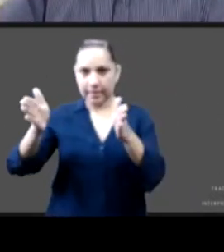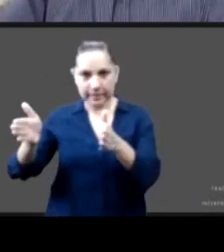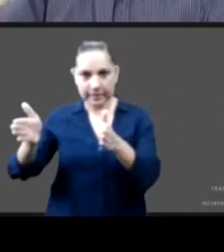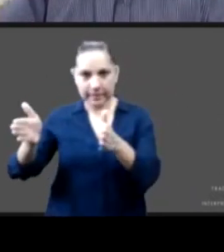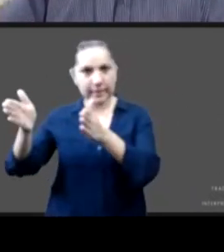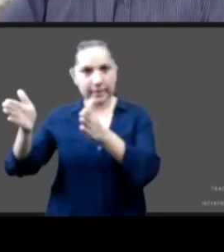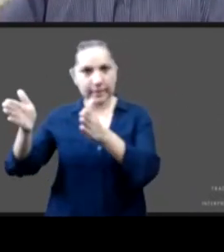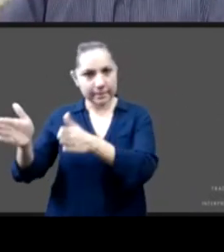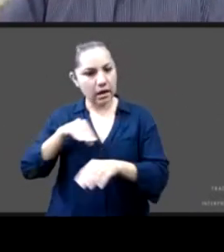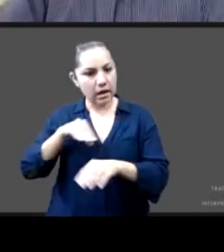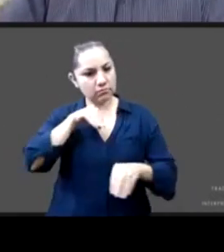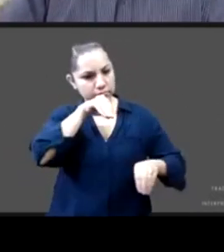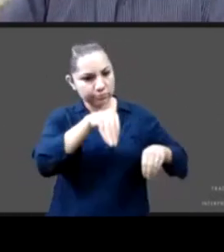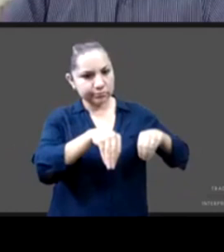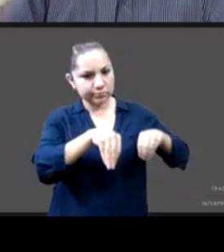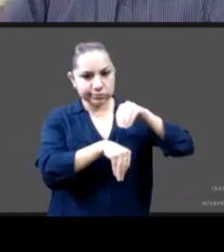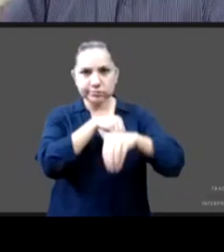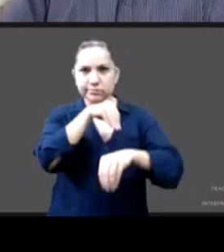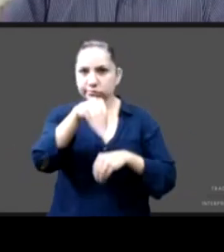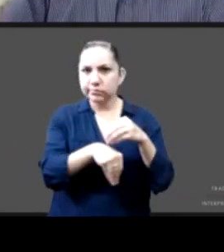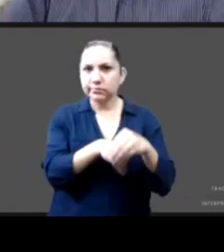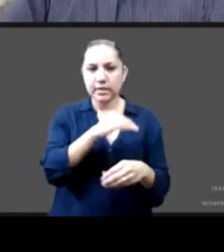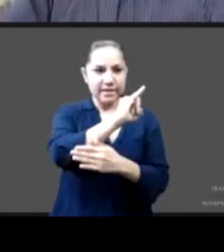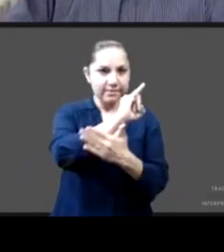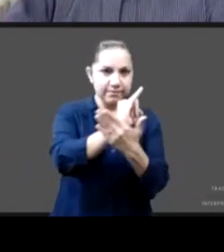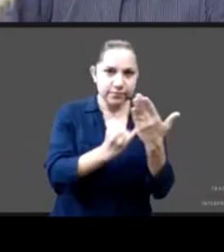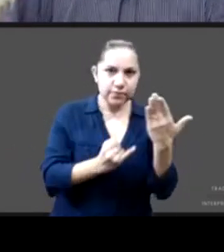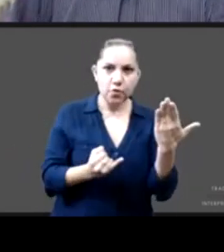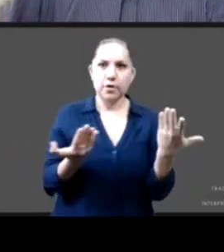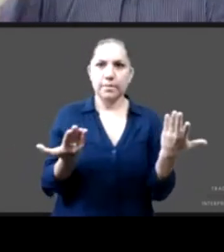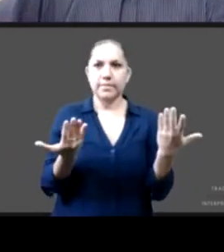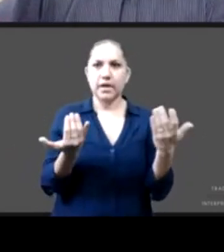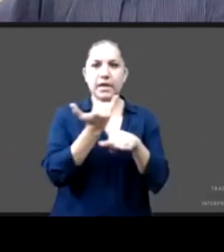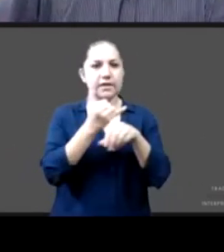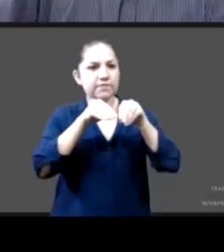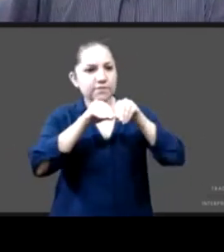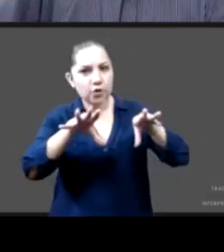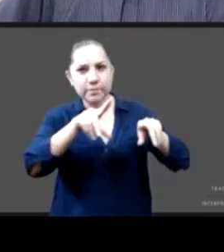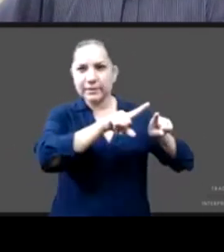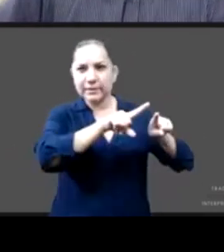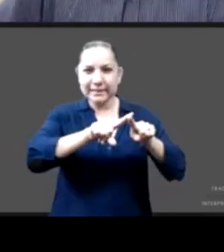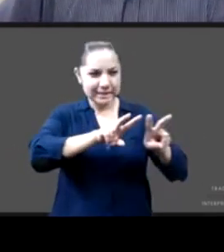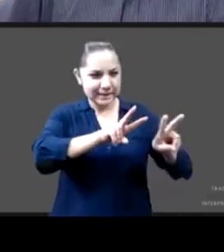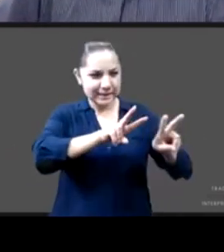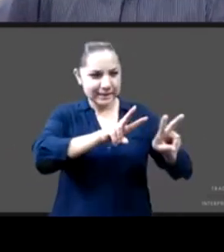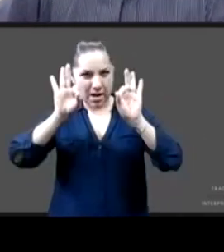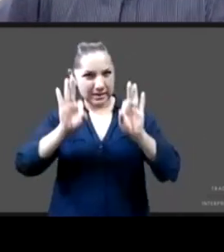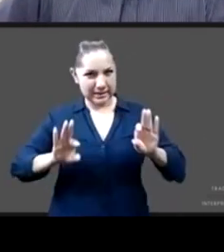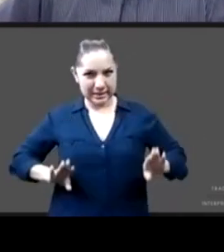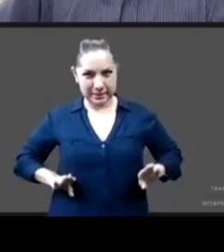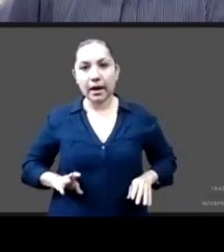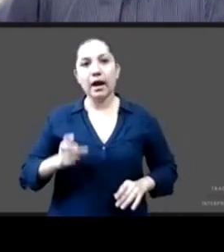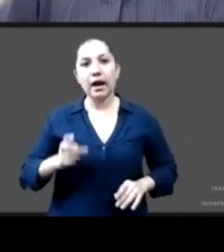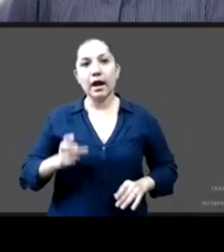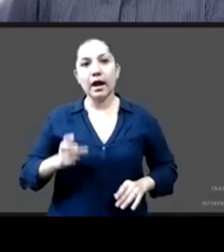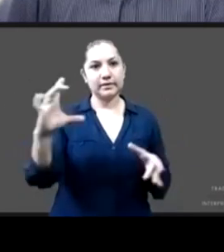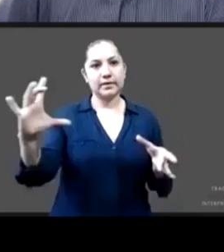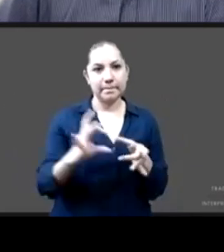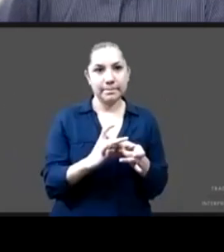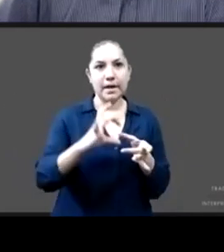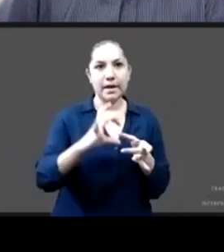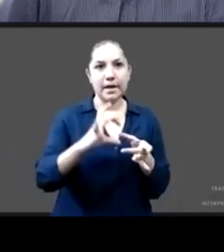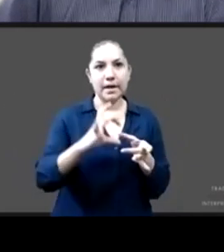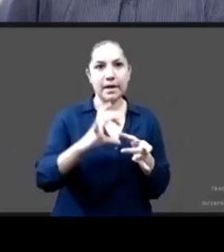se requieren, informes técnicos, llamémosle así, que se requieren para llevarlos